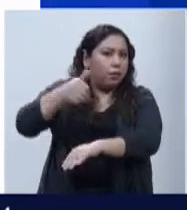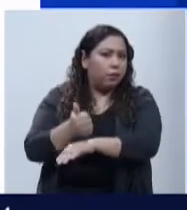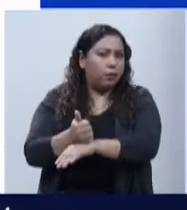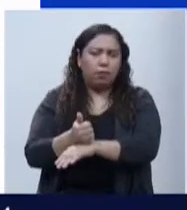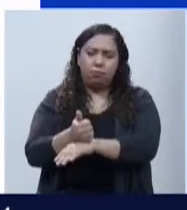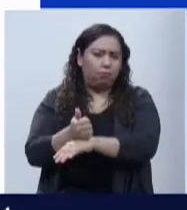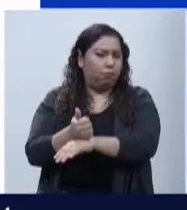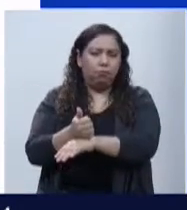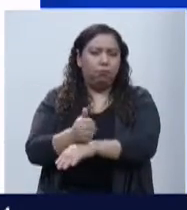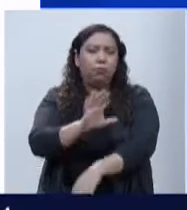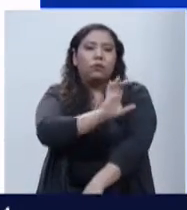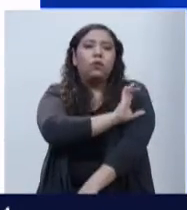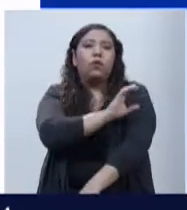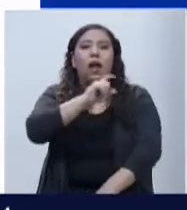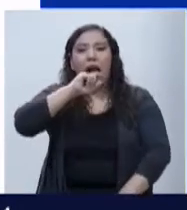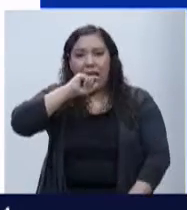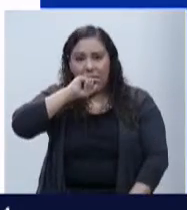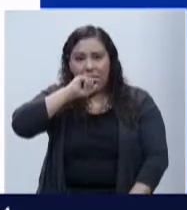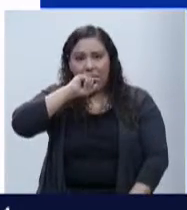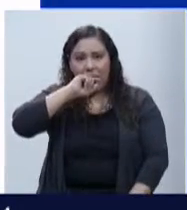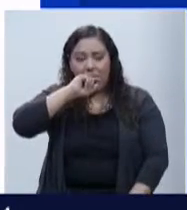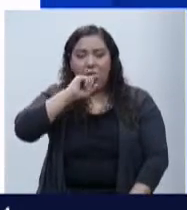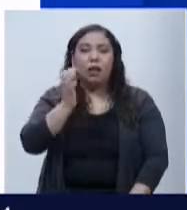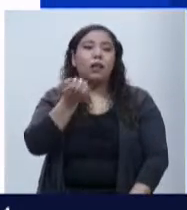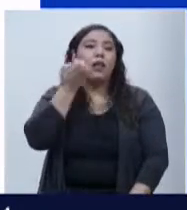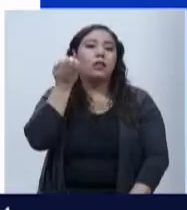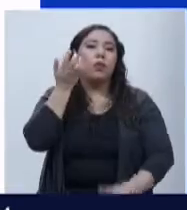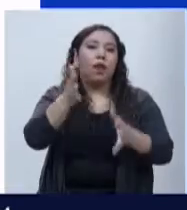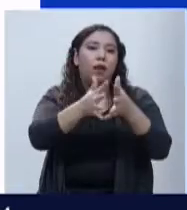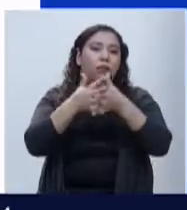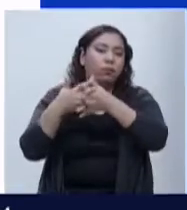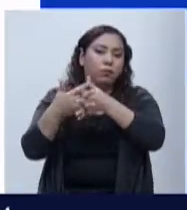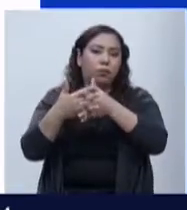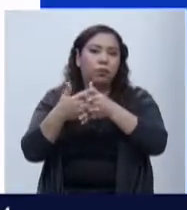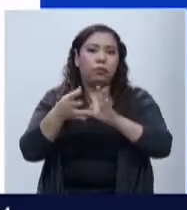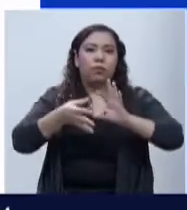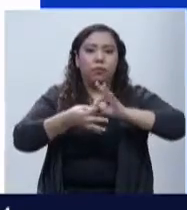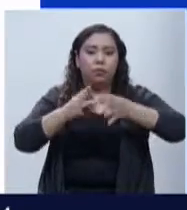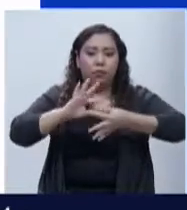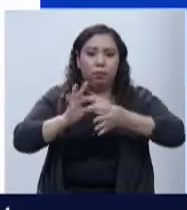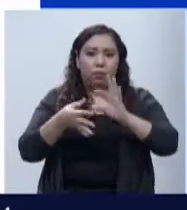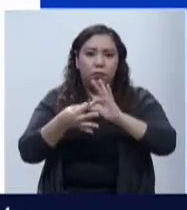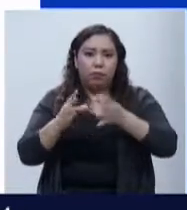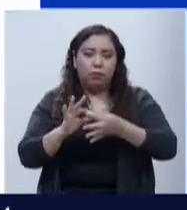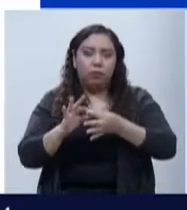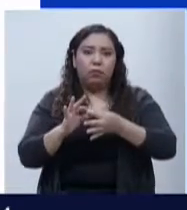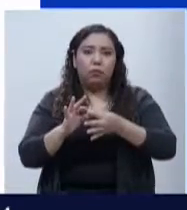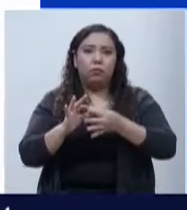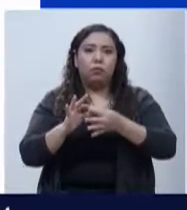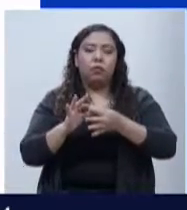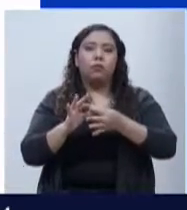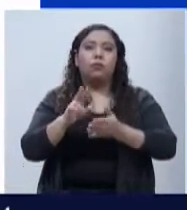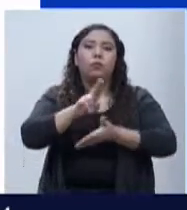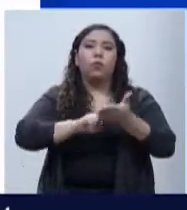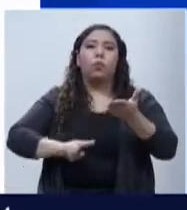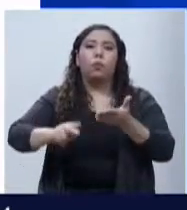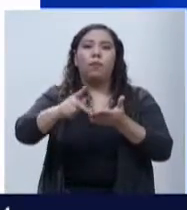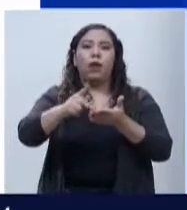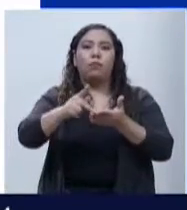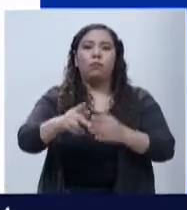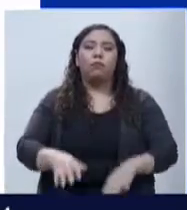el instituto central vicente cáceres la escuela de eeuu la vi olímpica la universidad pedagógica francisco morazán